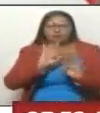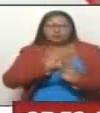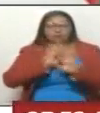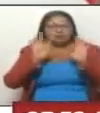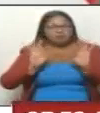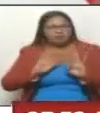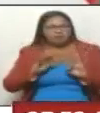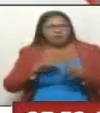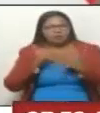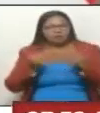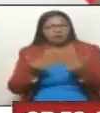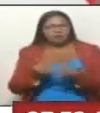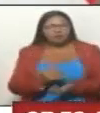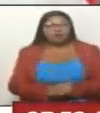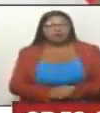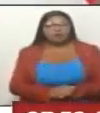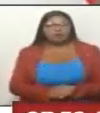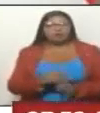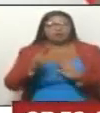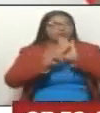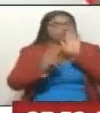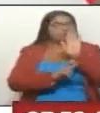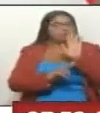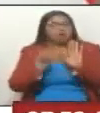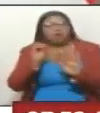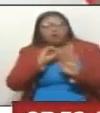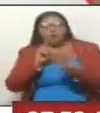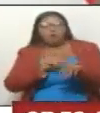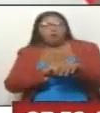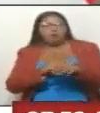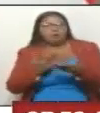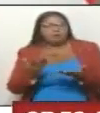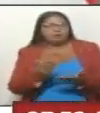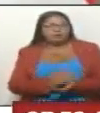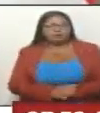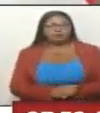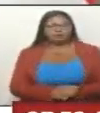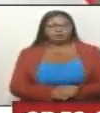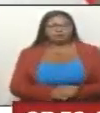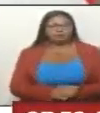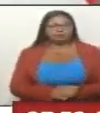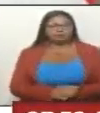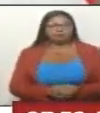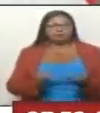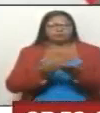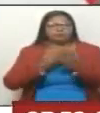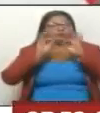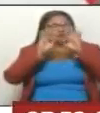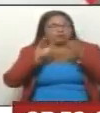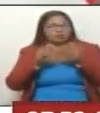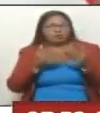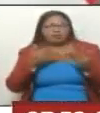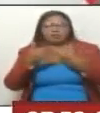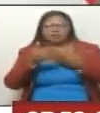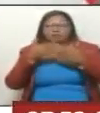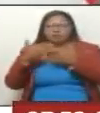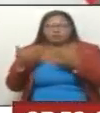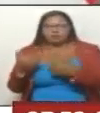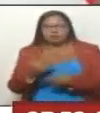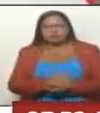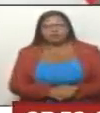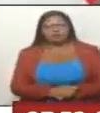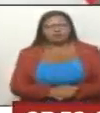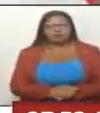está derogando no es una norma, está derogando un tiempo, está derogando una forma de convivencia,